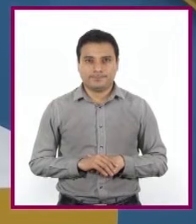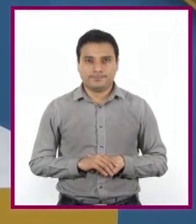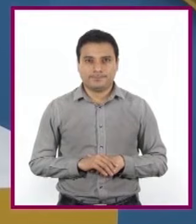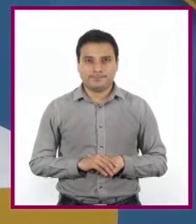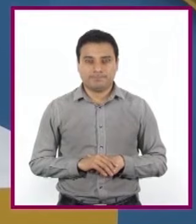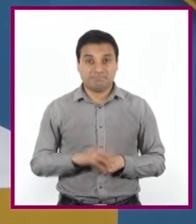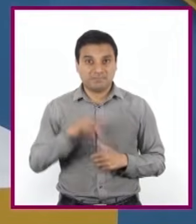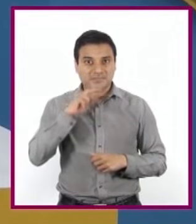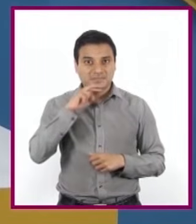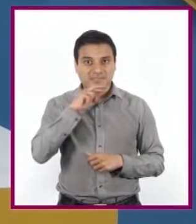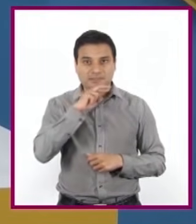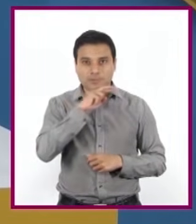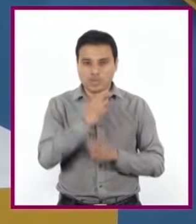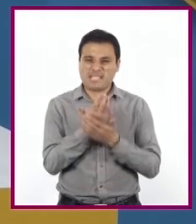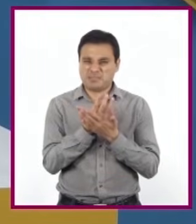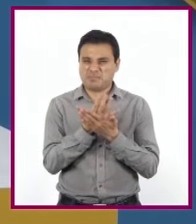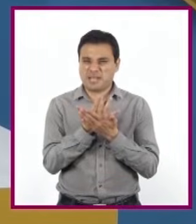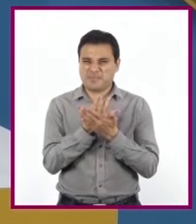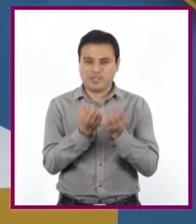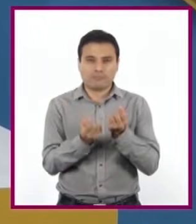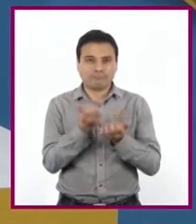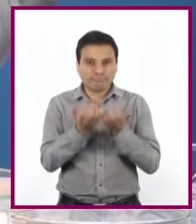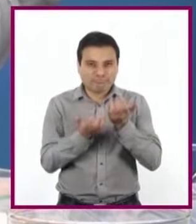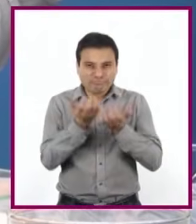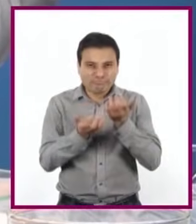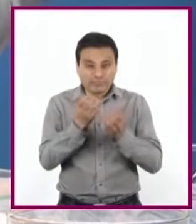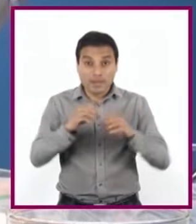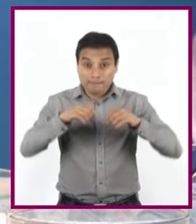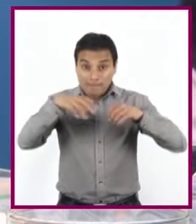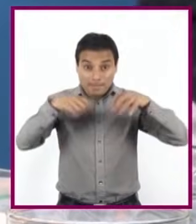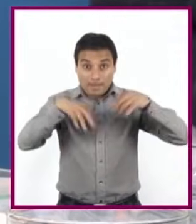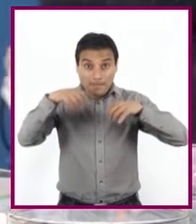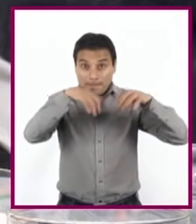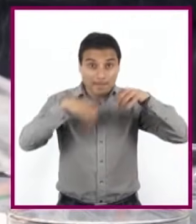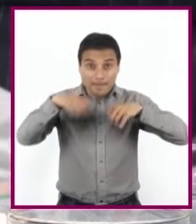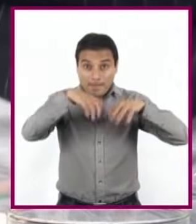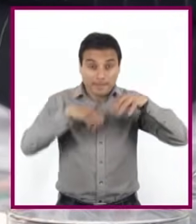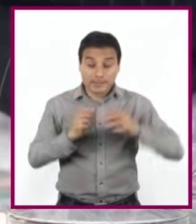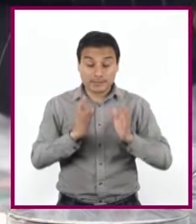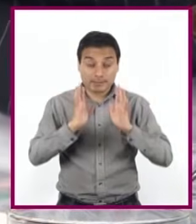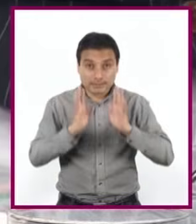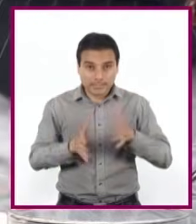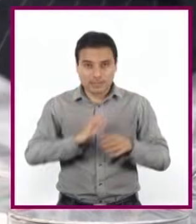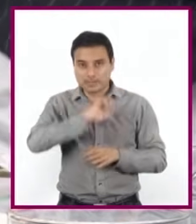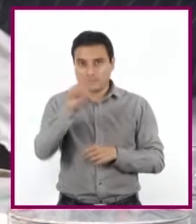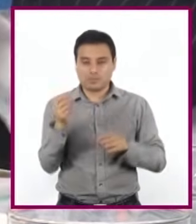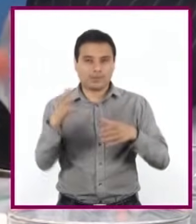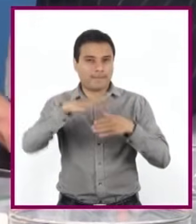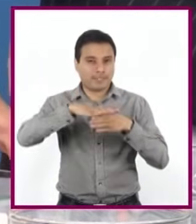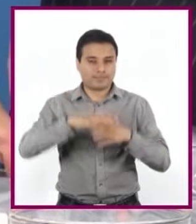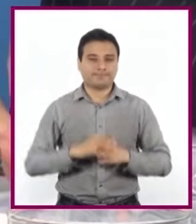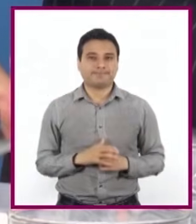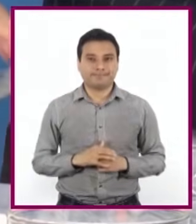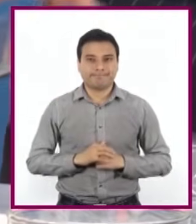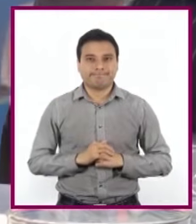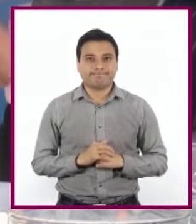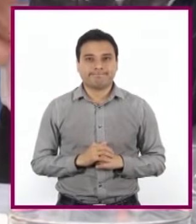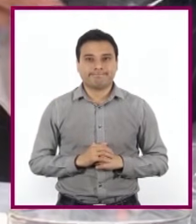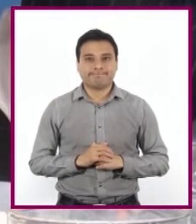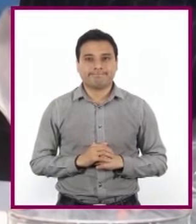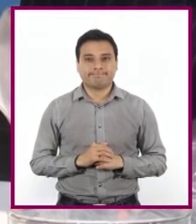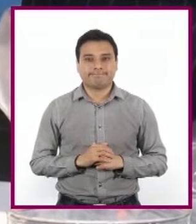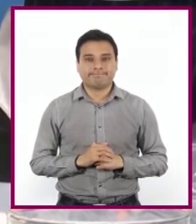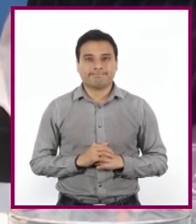Qué rápido. Vamos a esperar unos minutos a que hierva. Ya que esté hirviendo el agua, le vamos a tapar el vaso de precipitados con el vidrio de